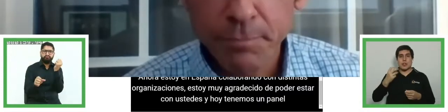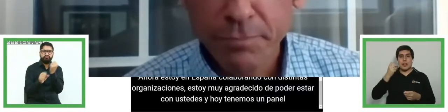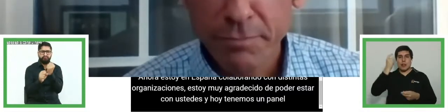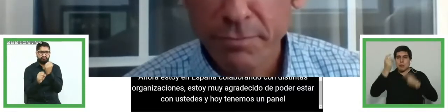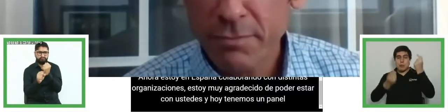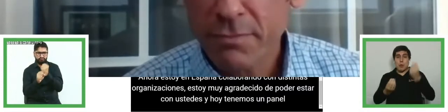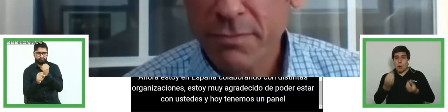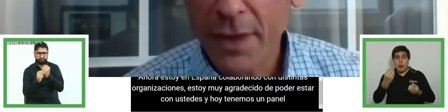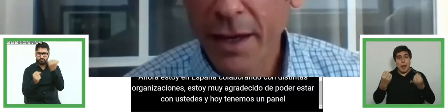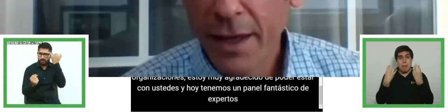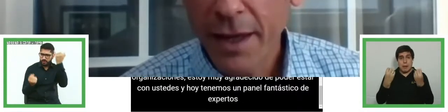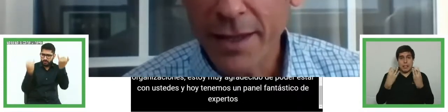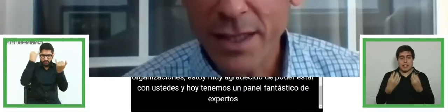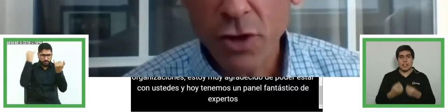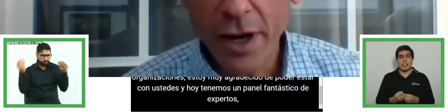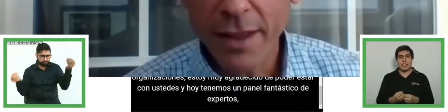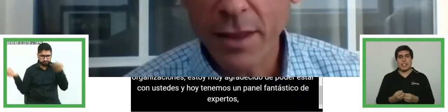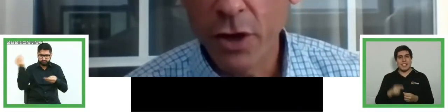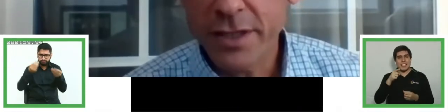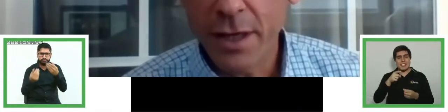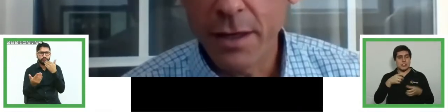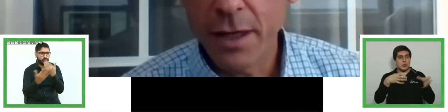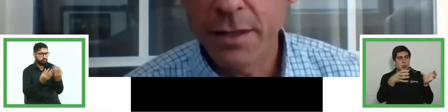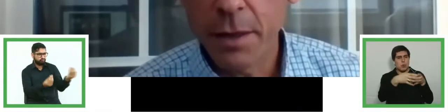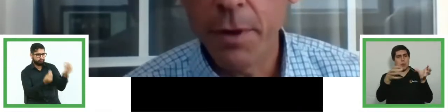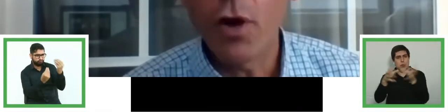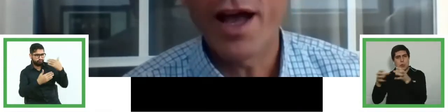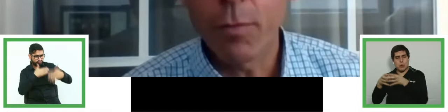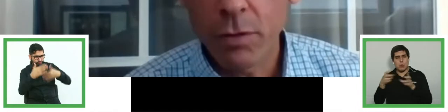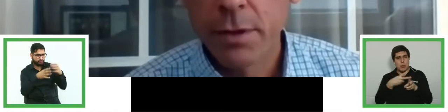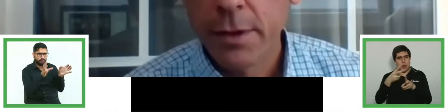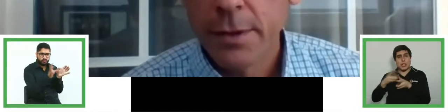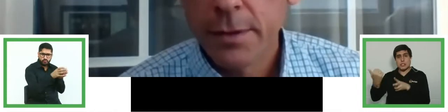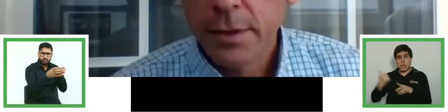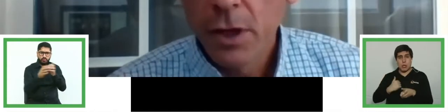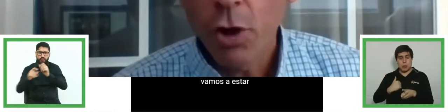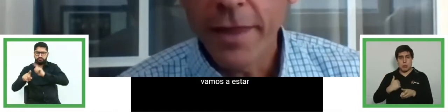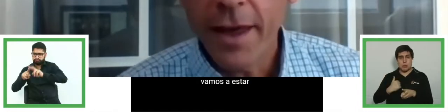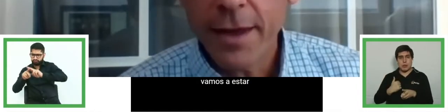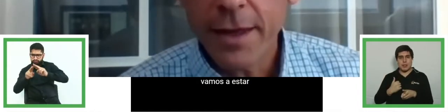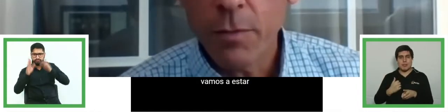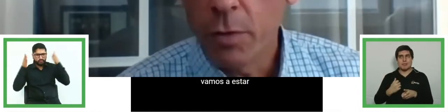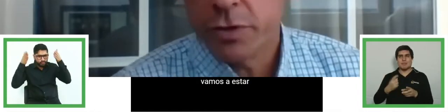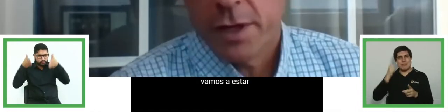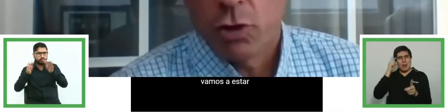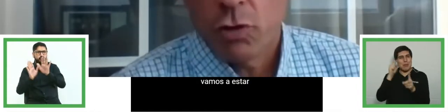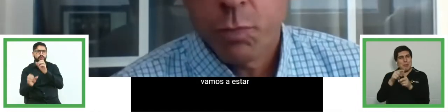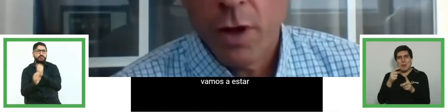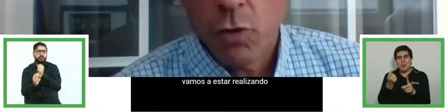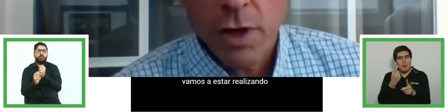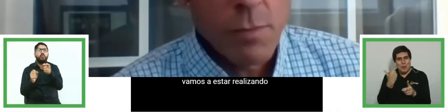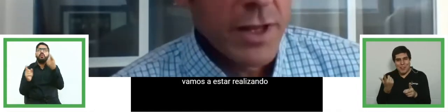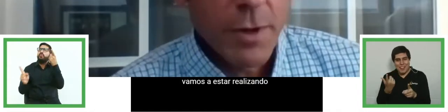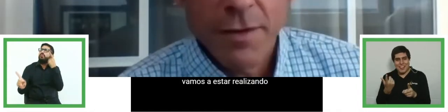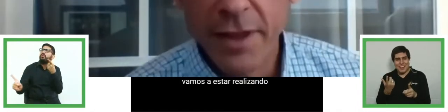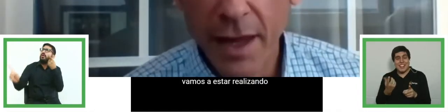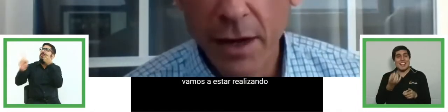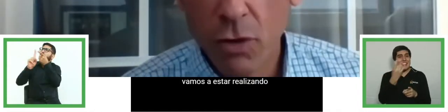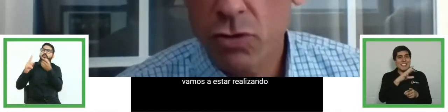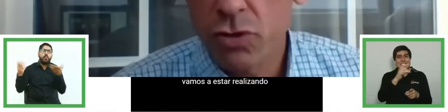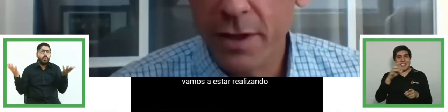prácticas que estas organizaciones han llevado a cabo con la idea de que, bueno, pues que todos podamos